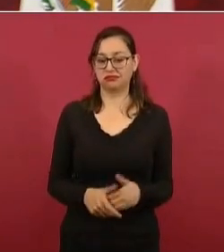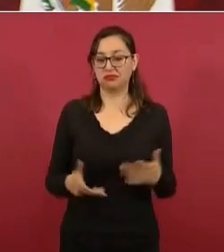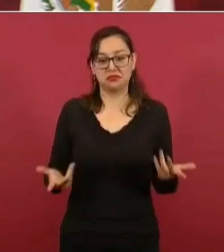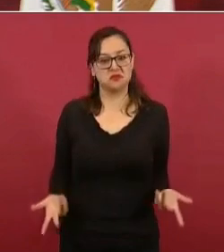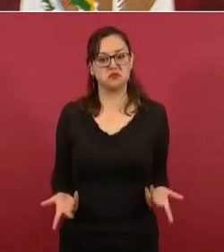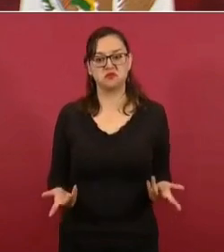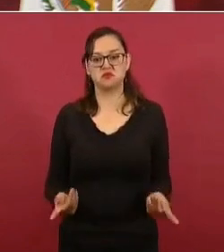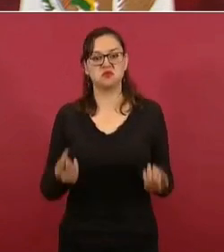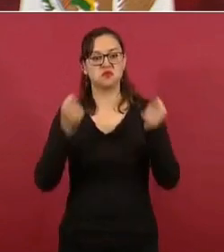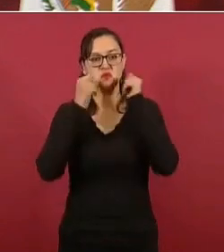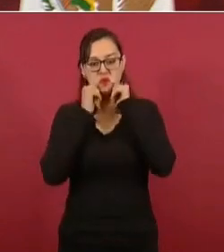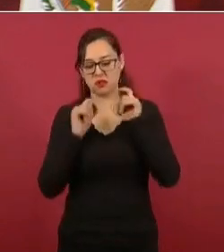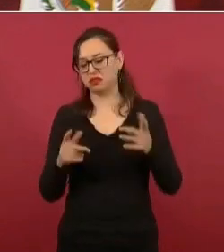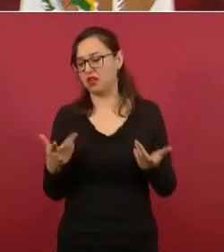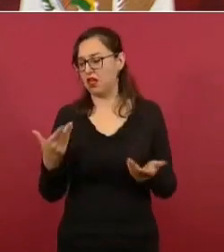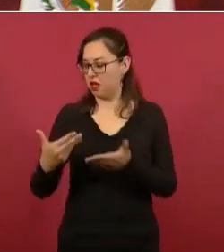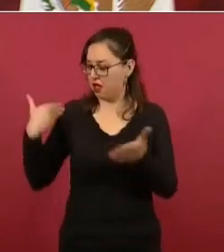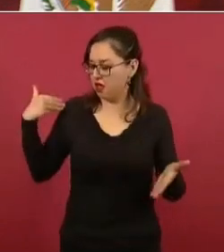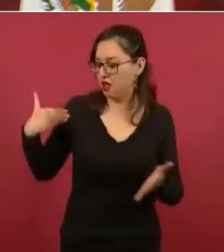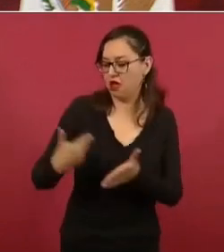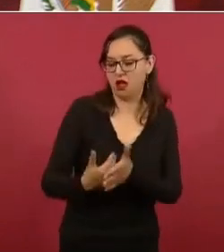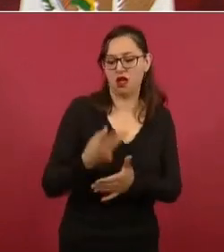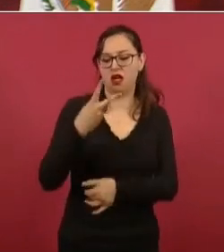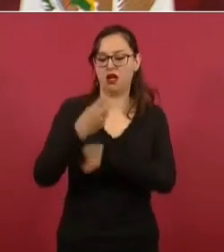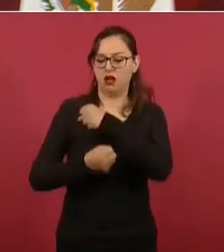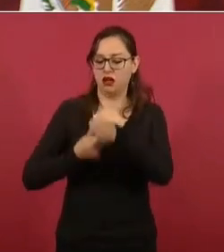los pesares, de las tragedias,